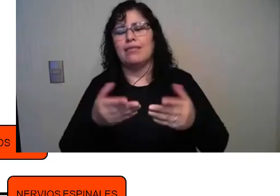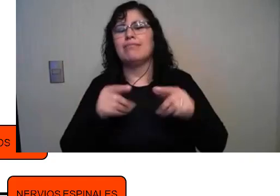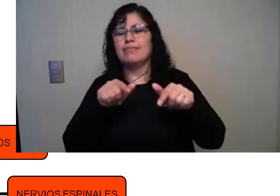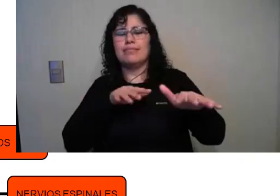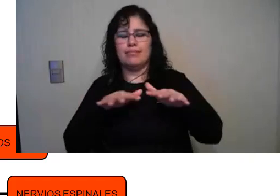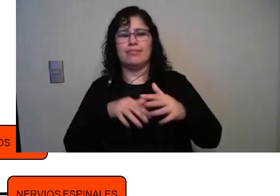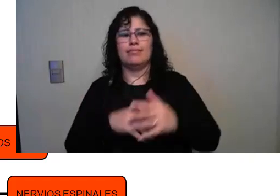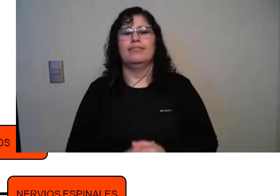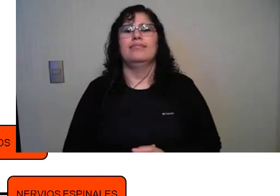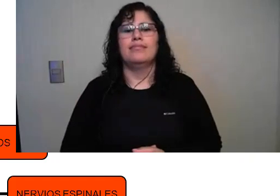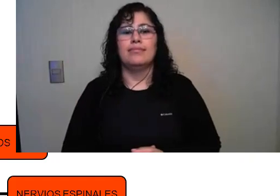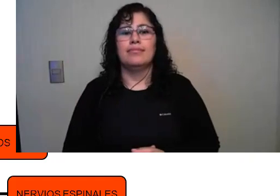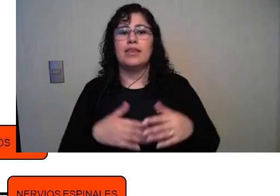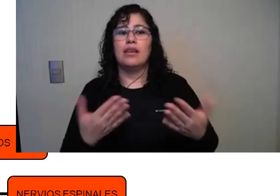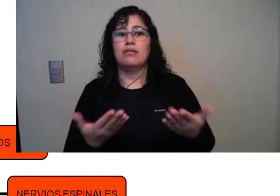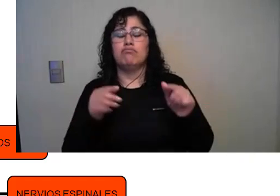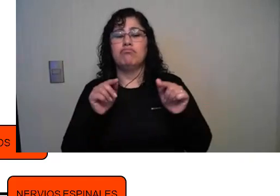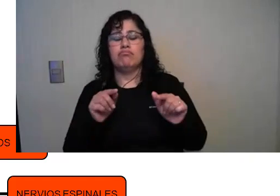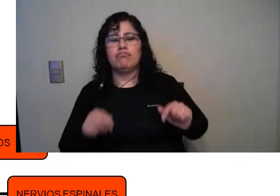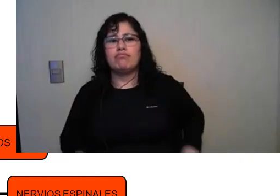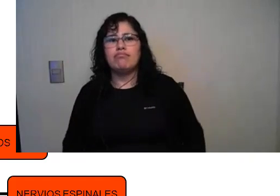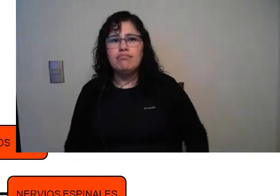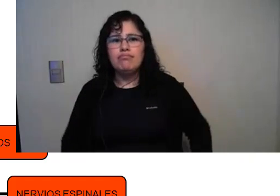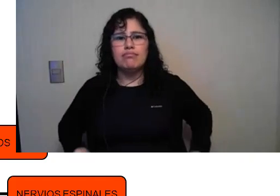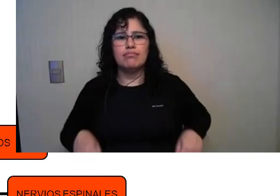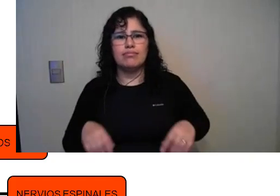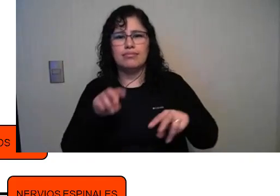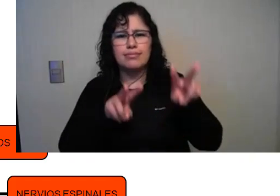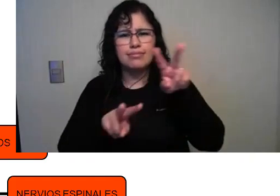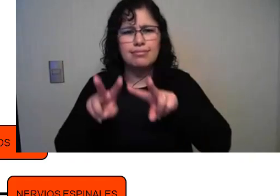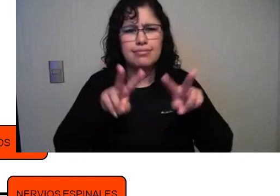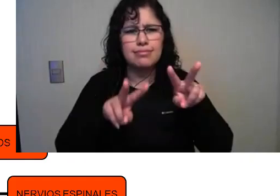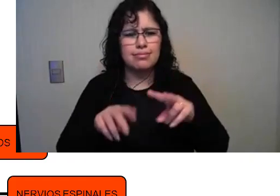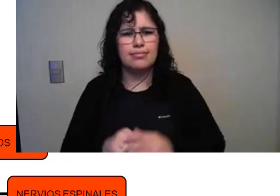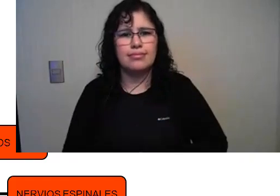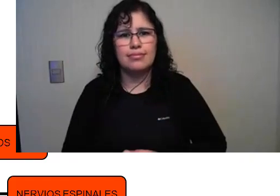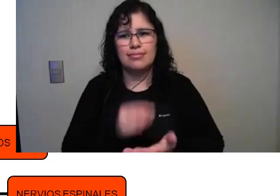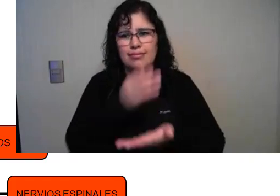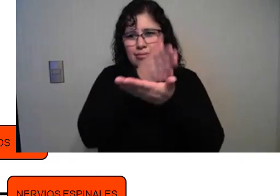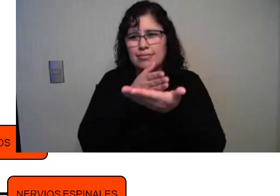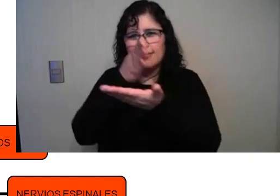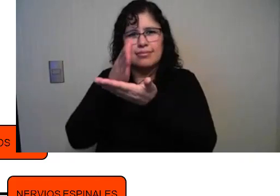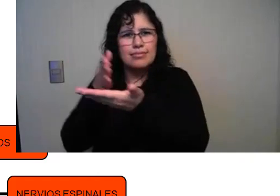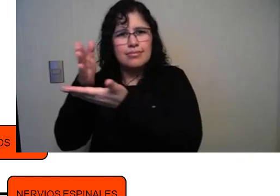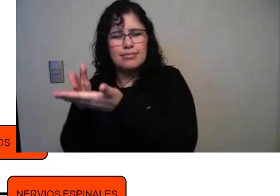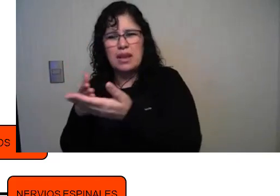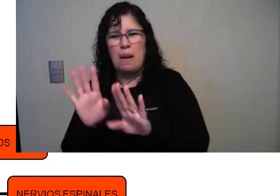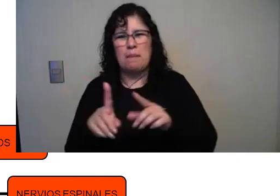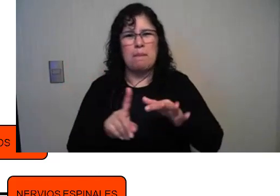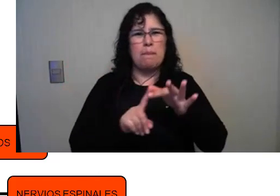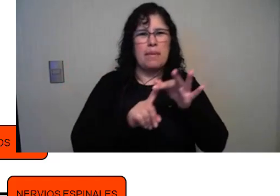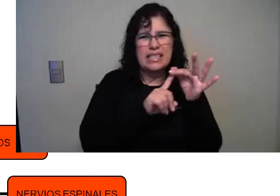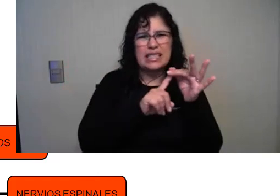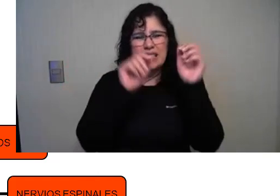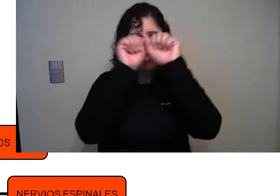Bien, entonces aquí tenemos a grandes rasgos las divisiones principales del sistema nervioso central. Acá no está puesto